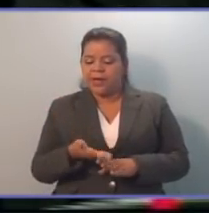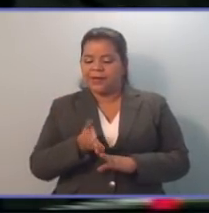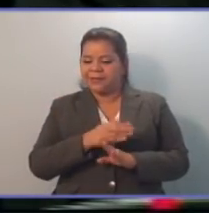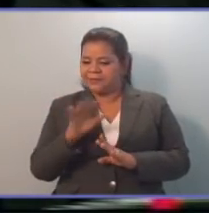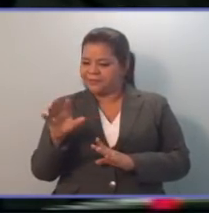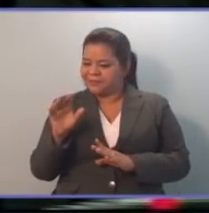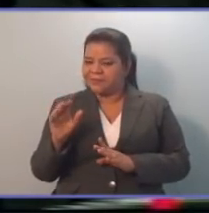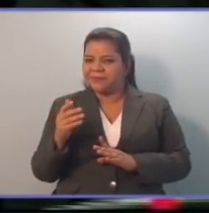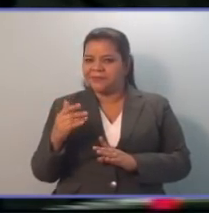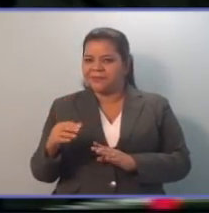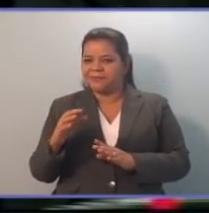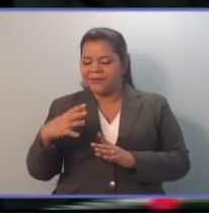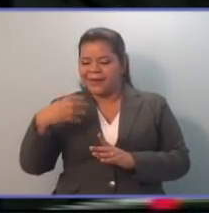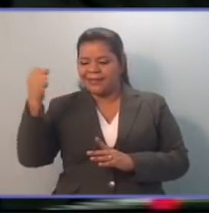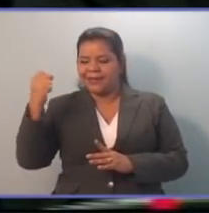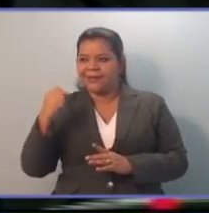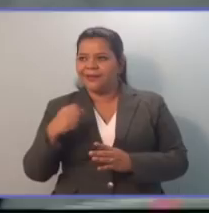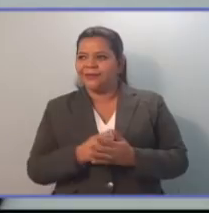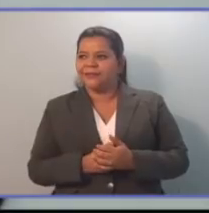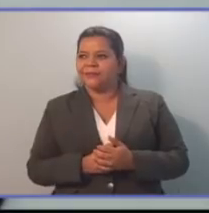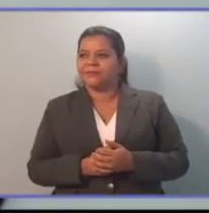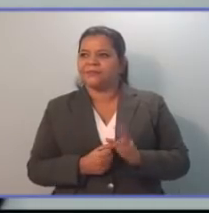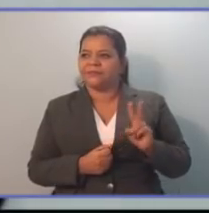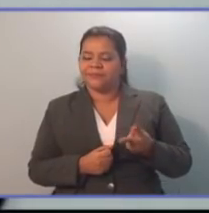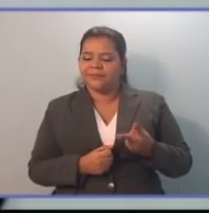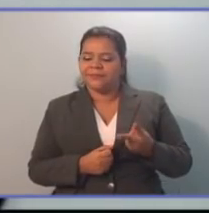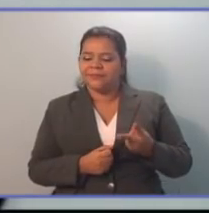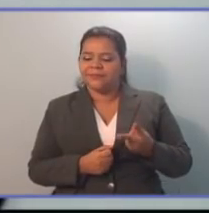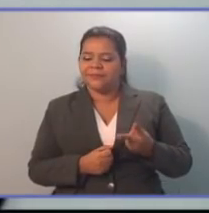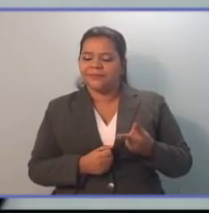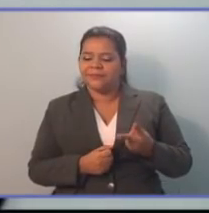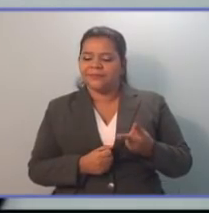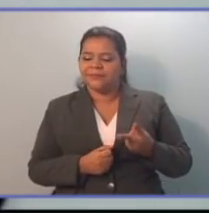me adelantaron con esa, la del género, pero la otra